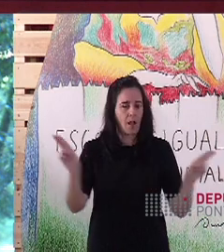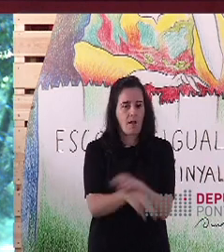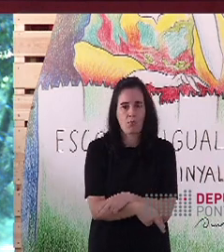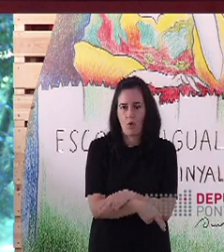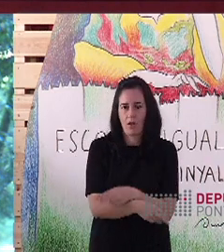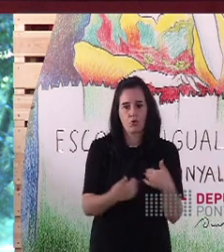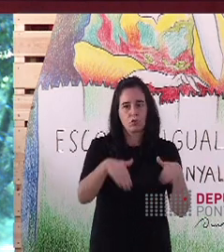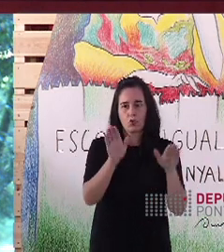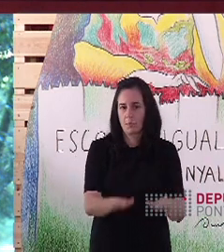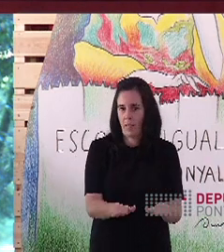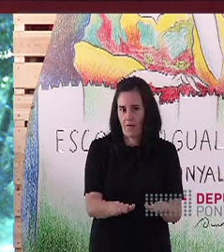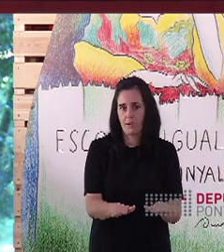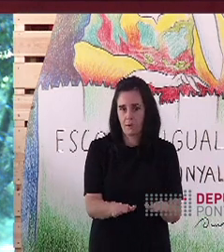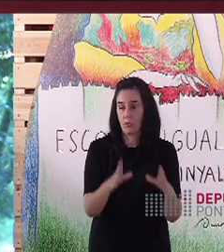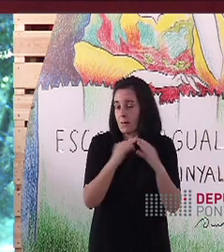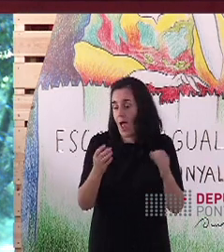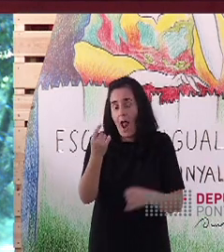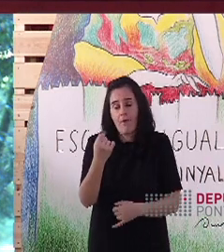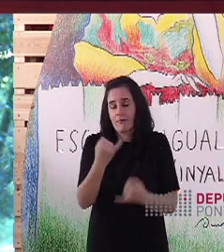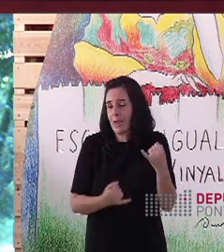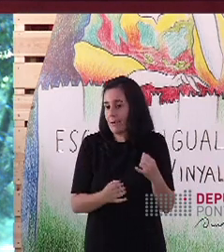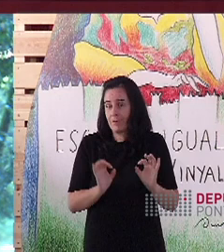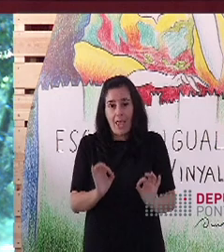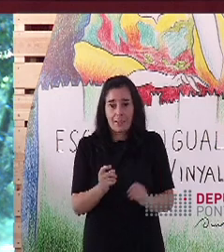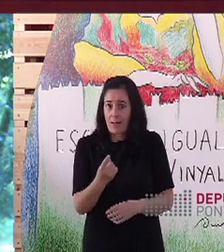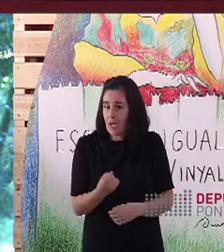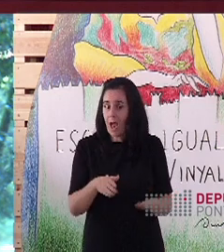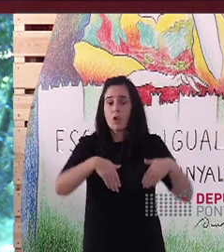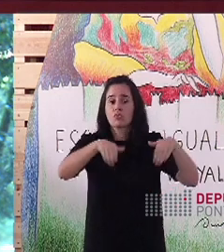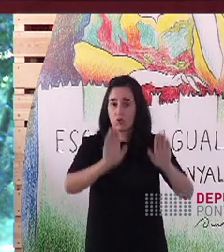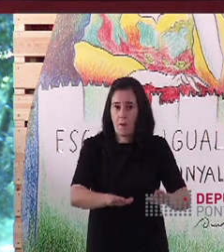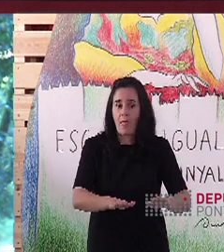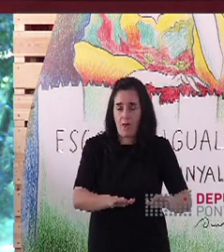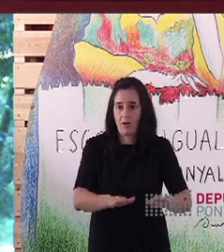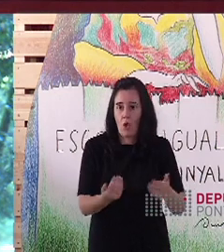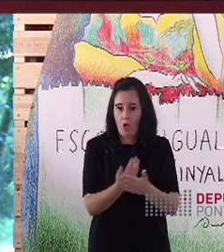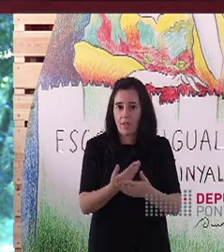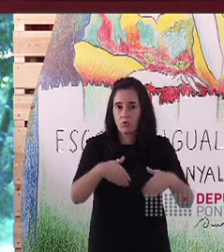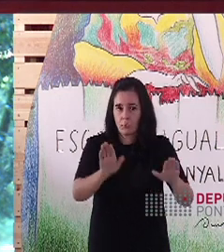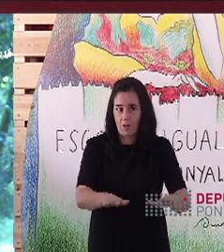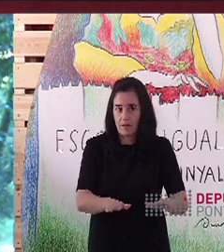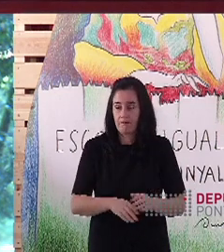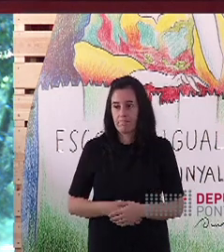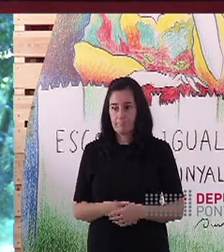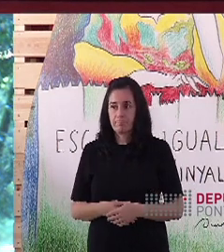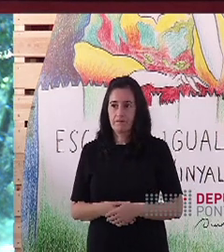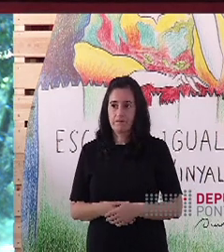la necesidad, ¿no?, de suspender las jornadas y así fue, las suspendieron.